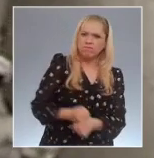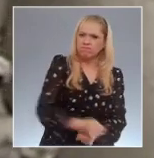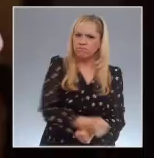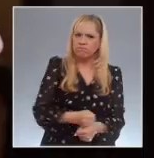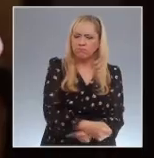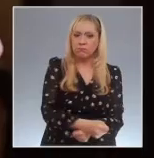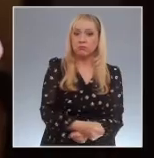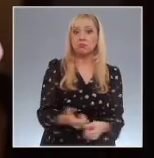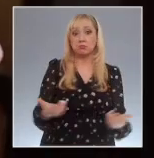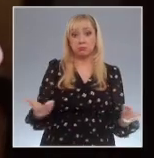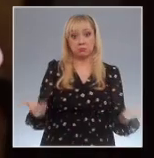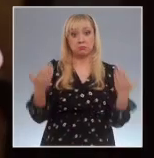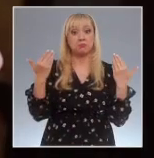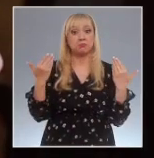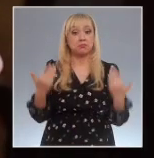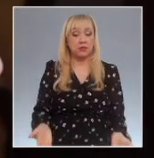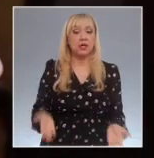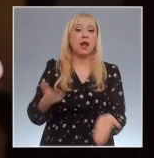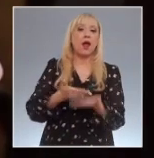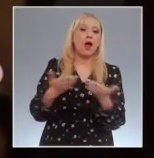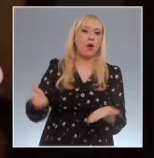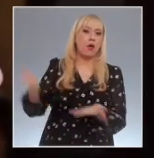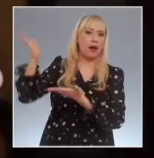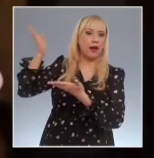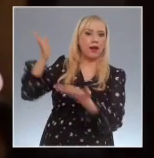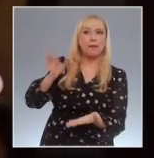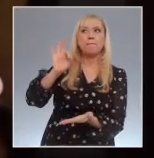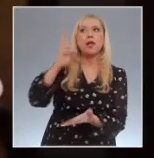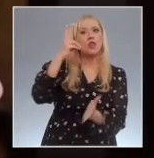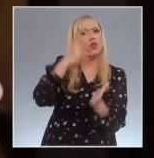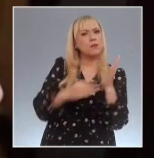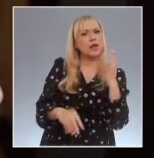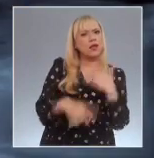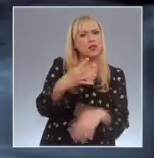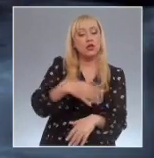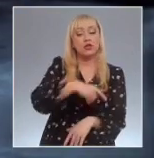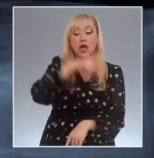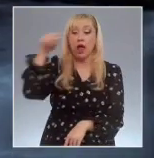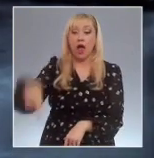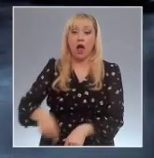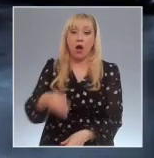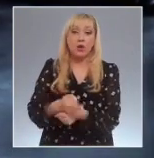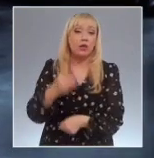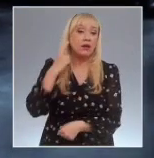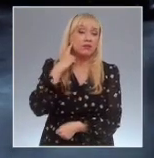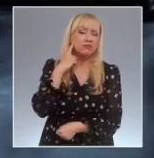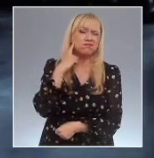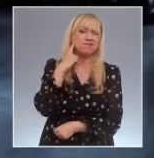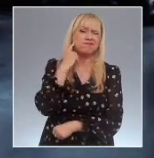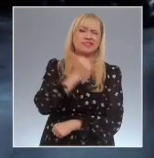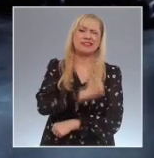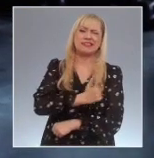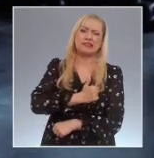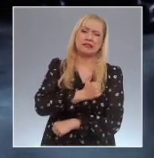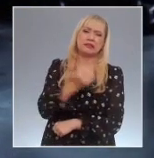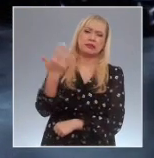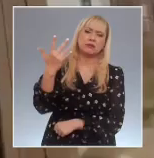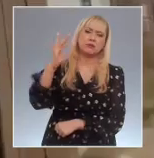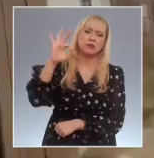la tortura, entre 2014 y 2023, se ha registrado un incremento de 50% en las cifras